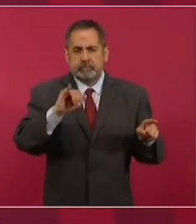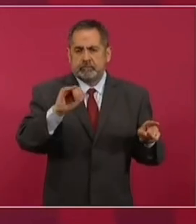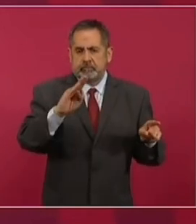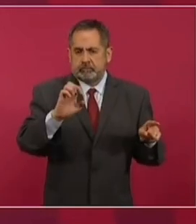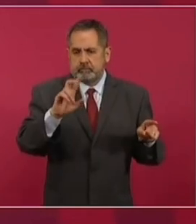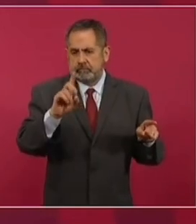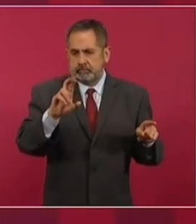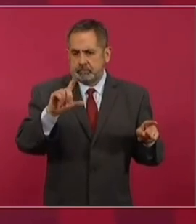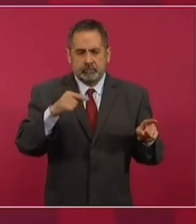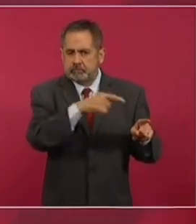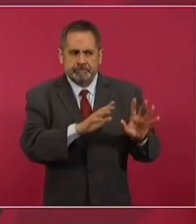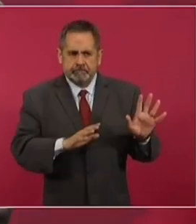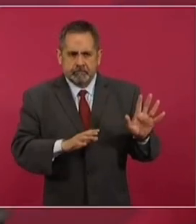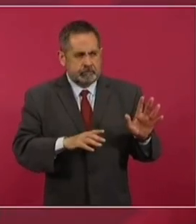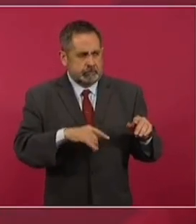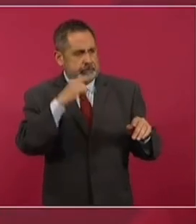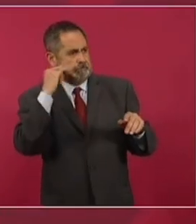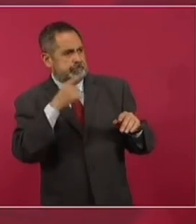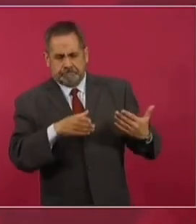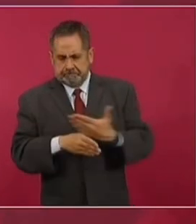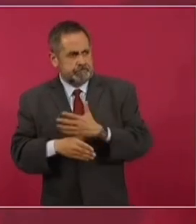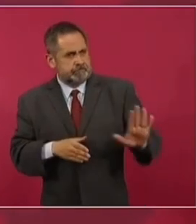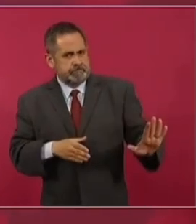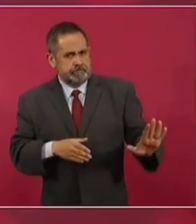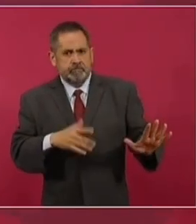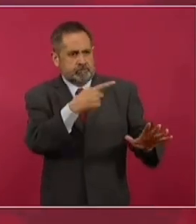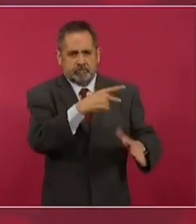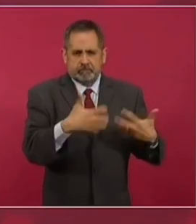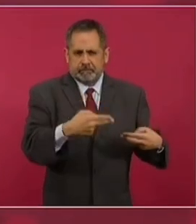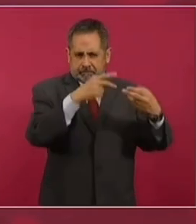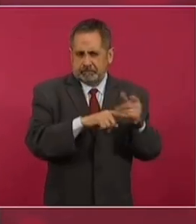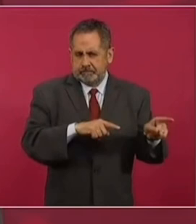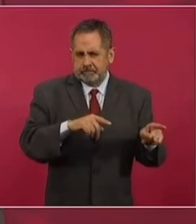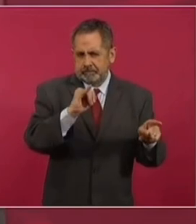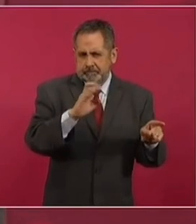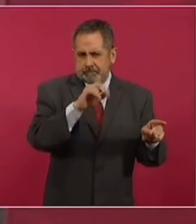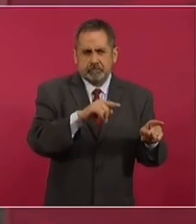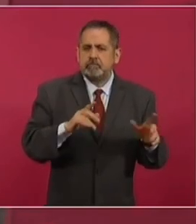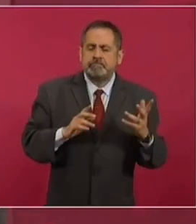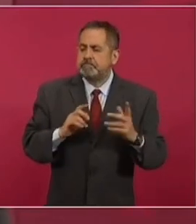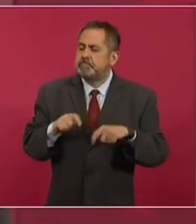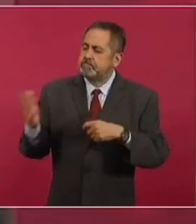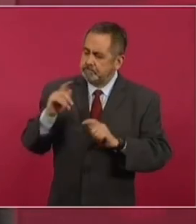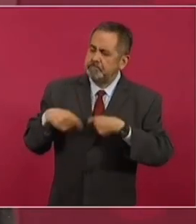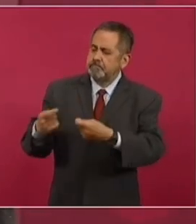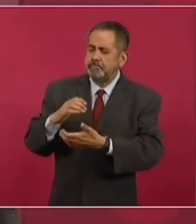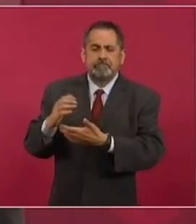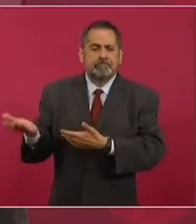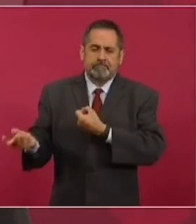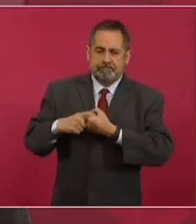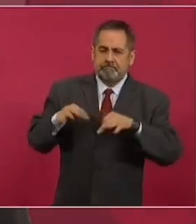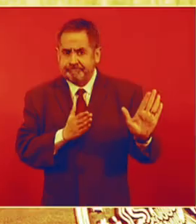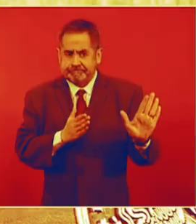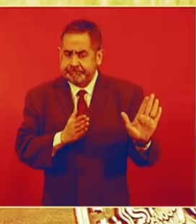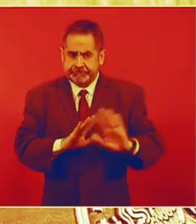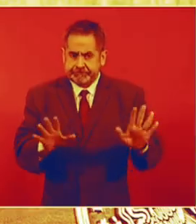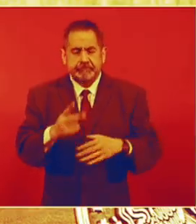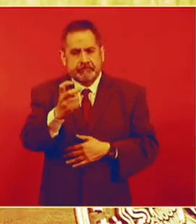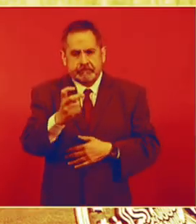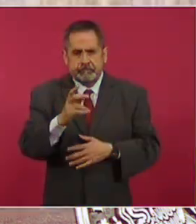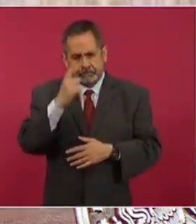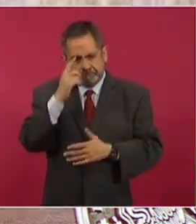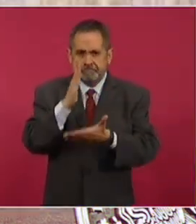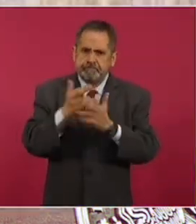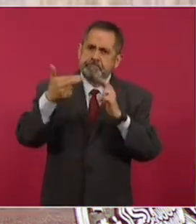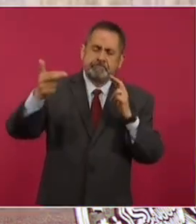Iberdrola de que era ofensivo el que su empresa haya contratado al expresidente Calderón. Entonces, por eso la